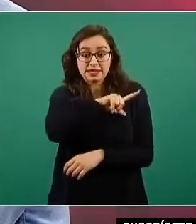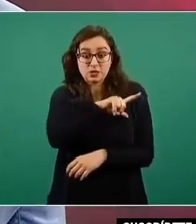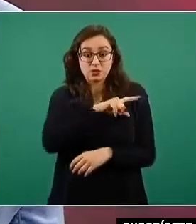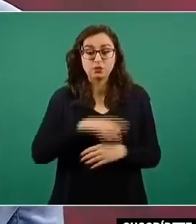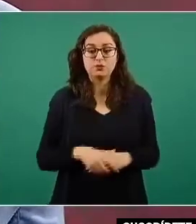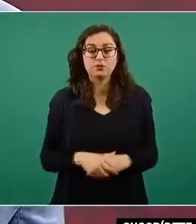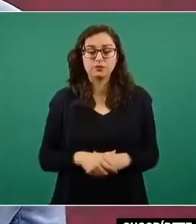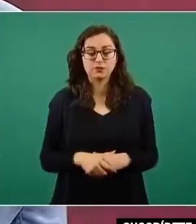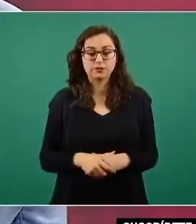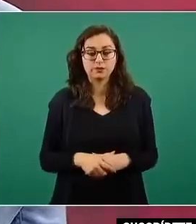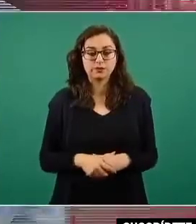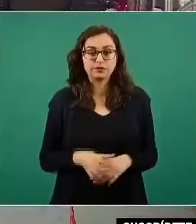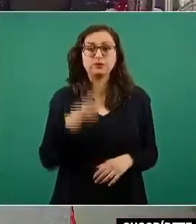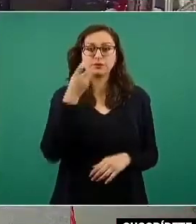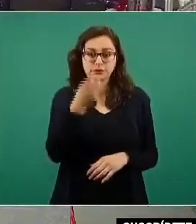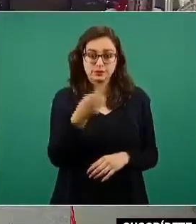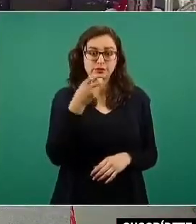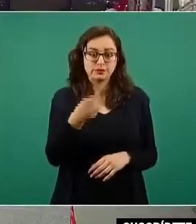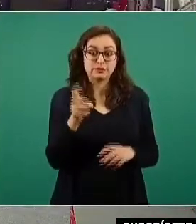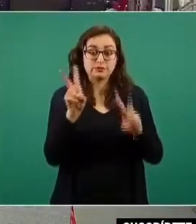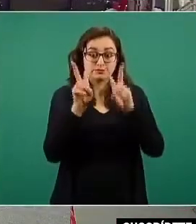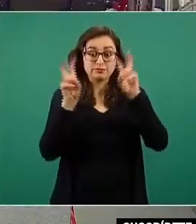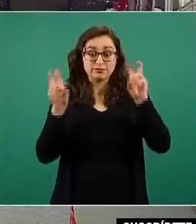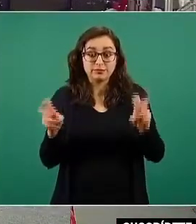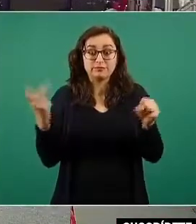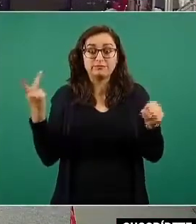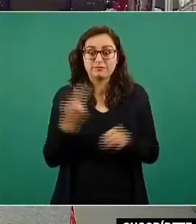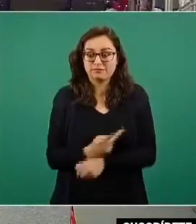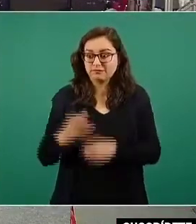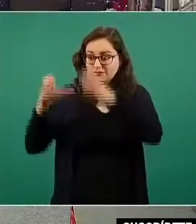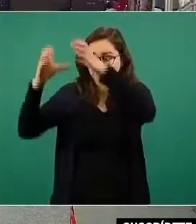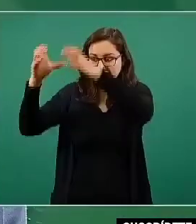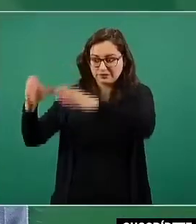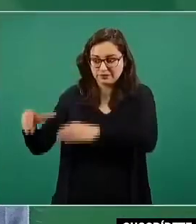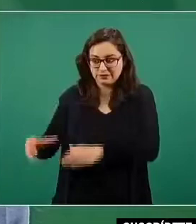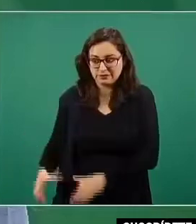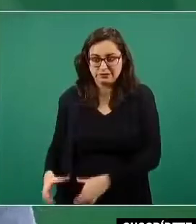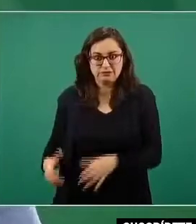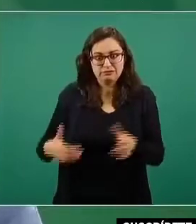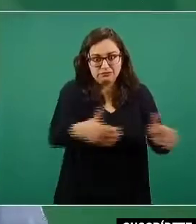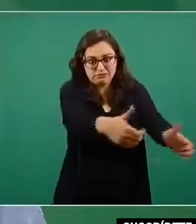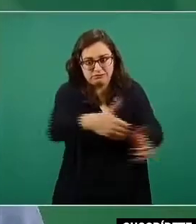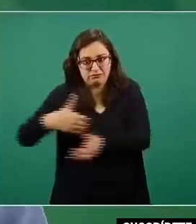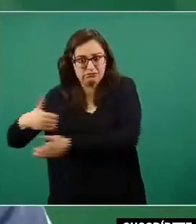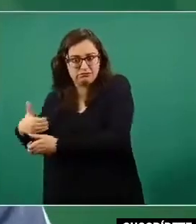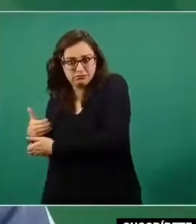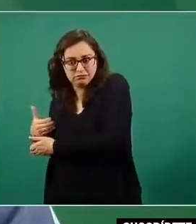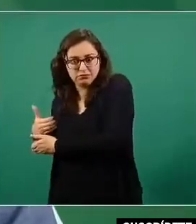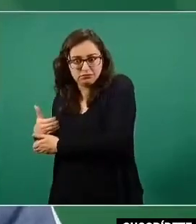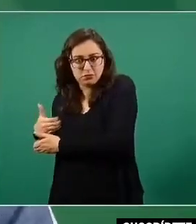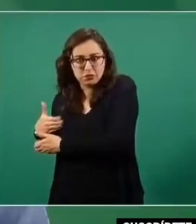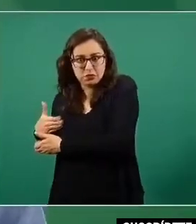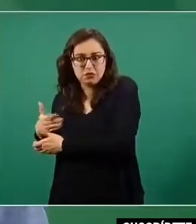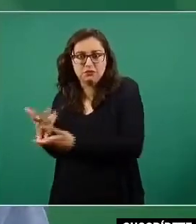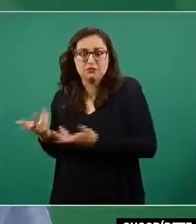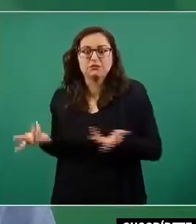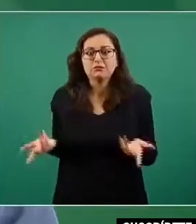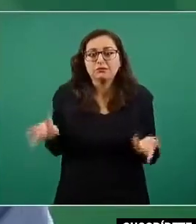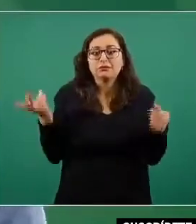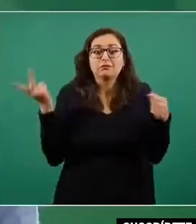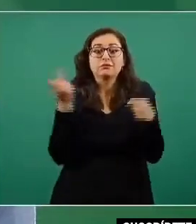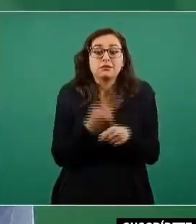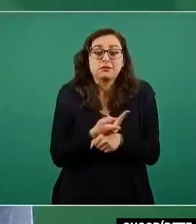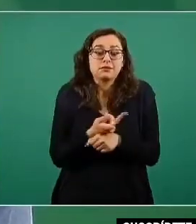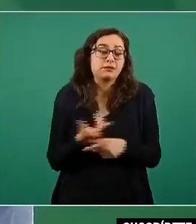Y ese es el factor limitante, que se está acaparando los tanques de oxígeno, acaparando. La situación posiblemente común